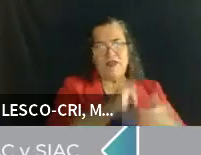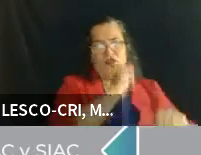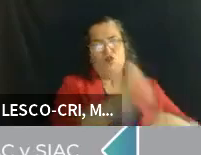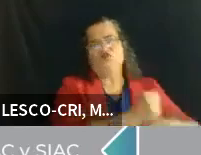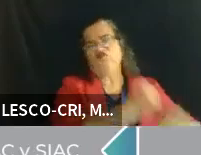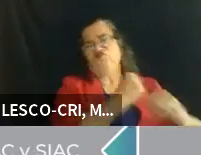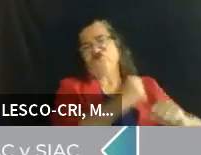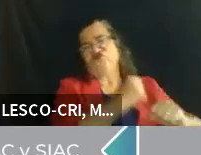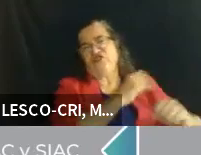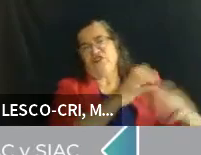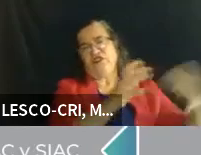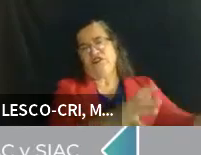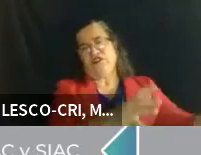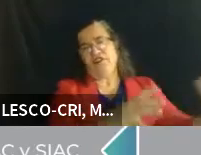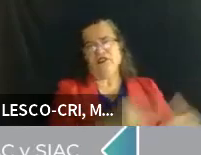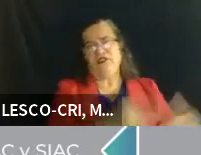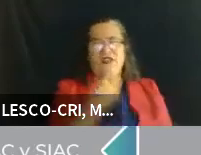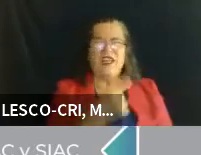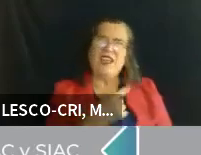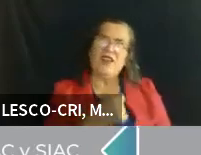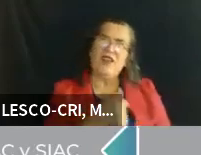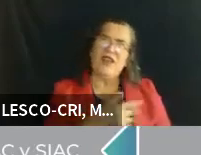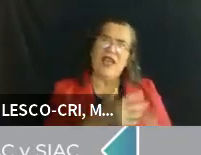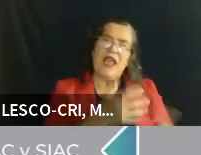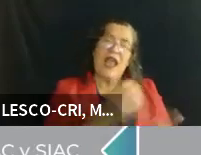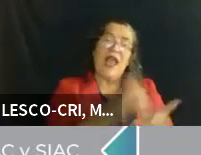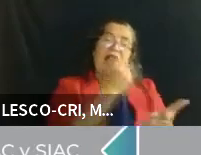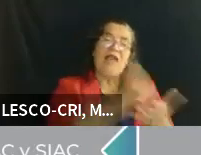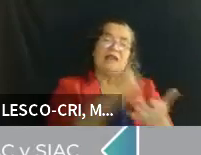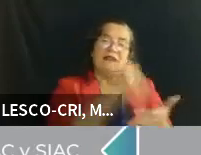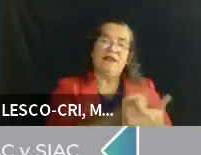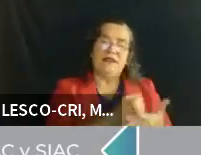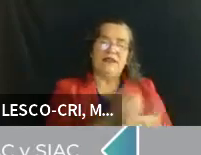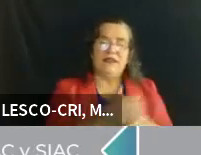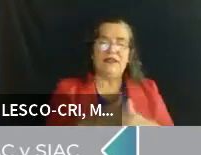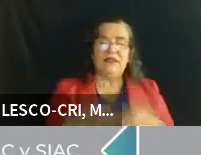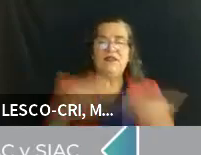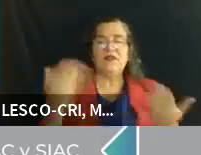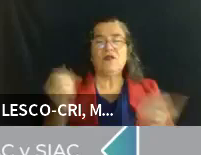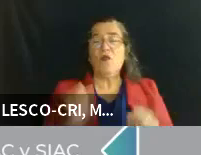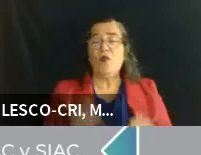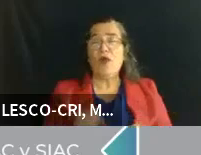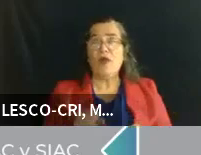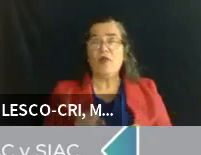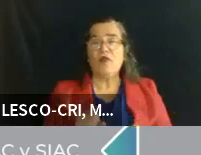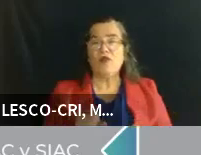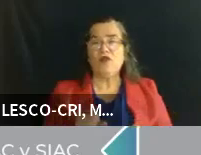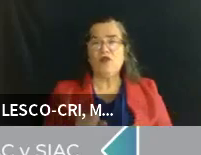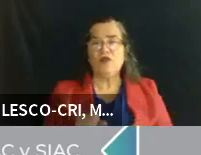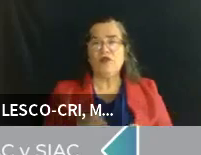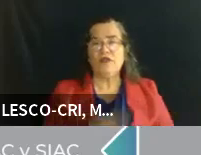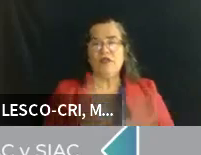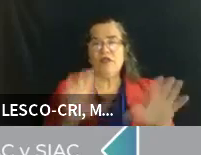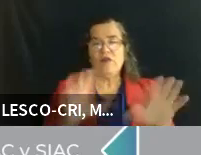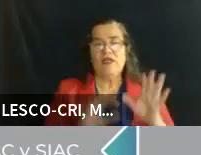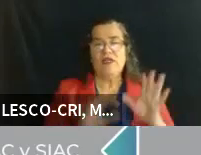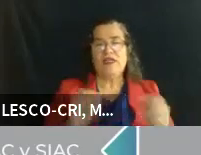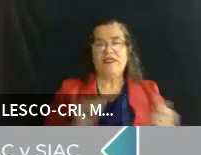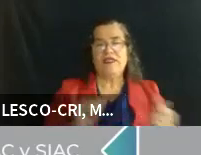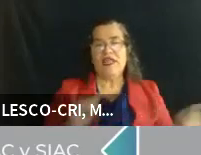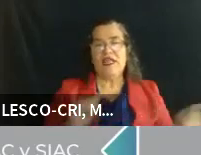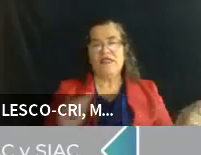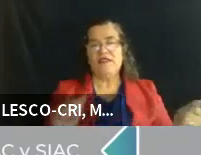aquello que refiere a las ganancias de aprendizaje, ¿no? O sea, ¿cómo podemos demostrar esta transformación educativa